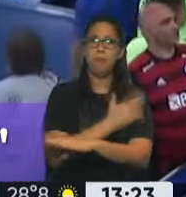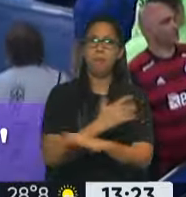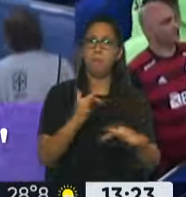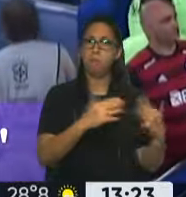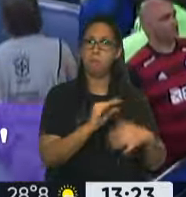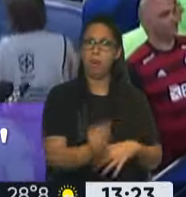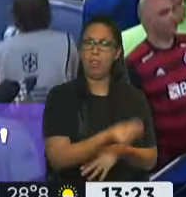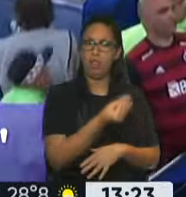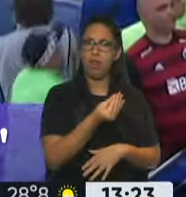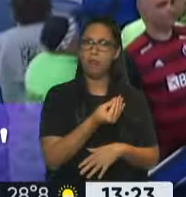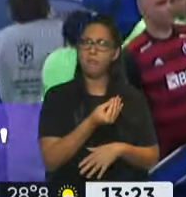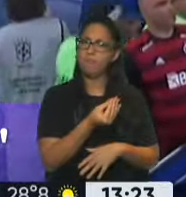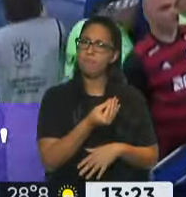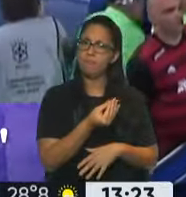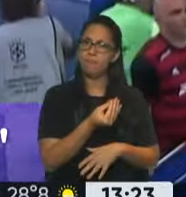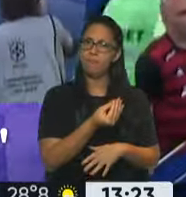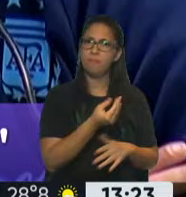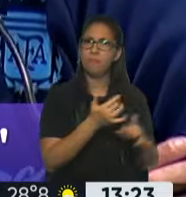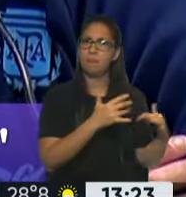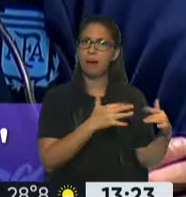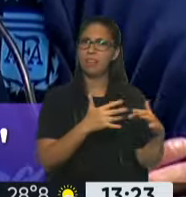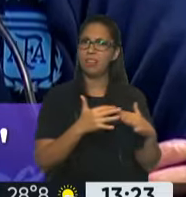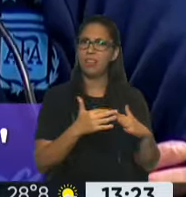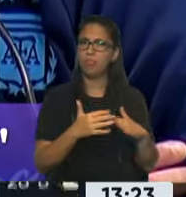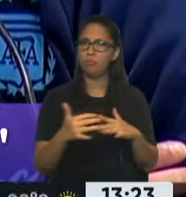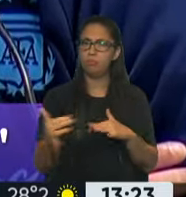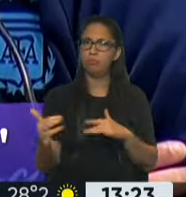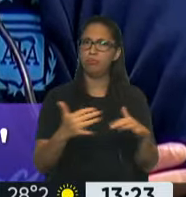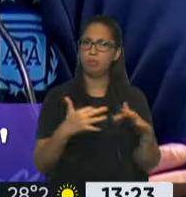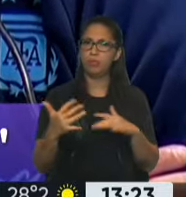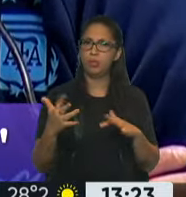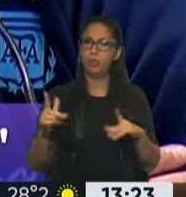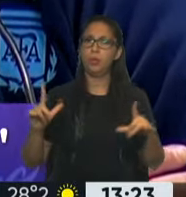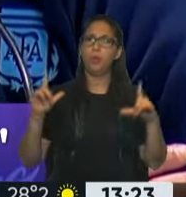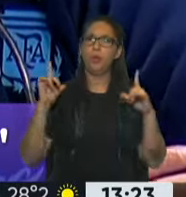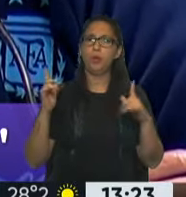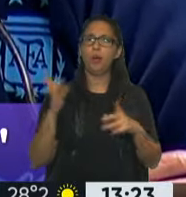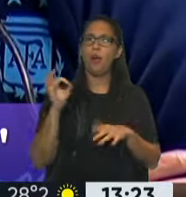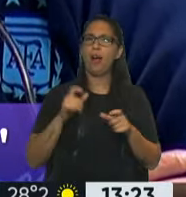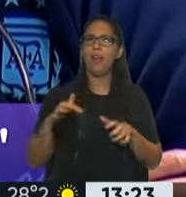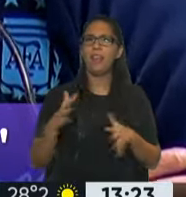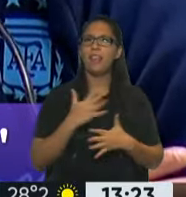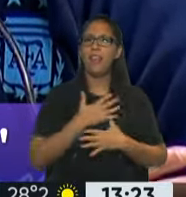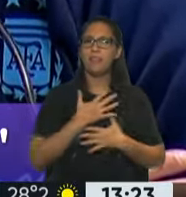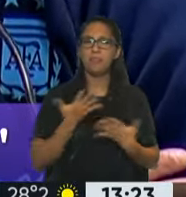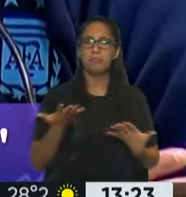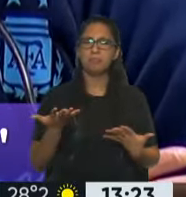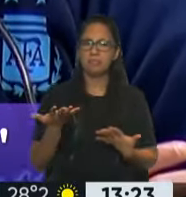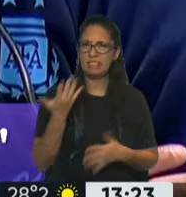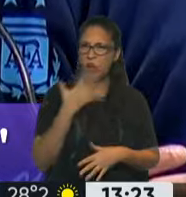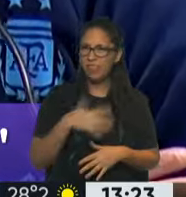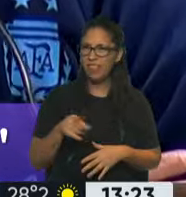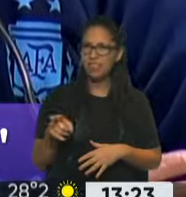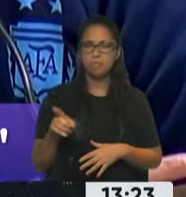perdió bien, que una secuencia de partidos no lo deje en el mismo lugar en la idolatría o en la elección de la gente. Digo, ¿lo entendés? Pero ha